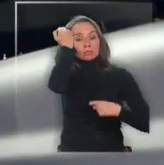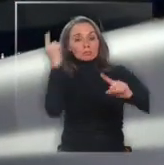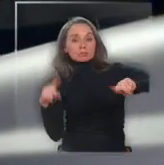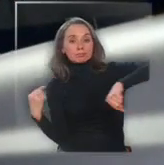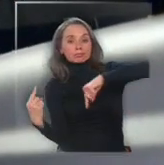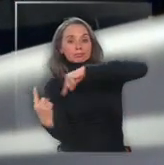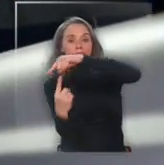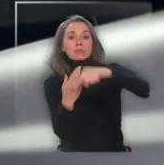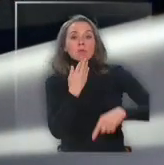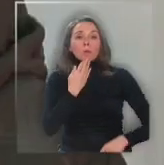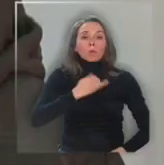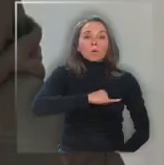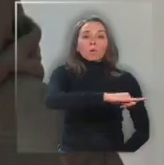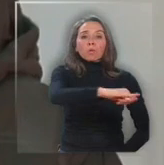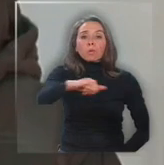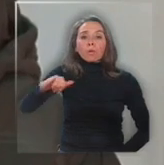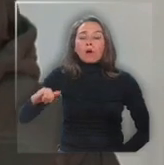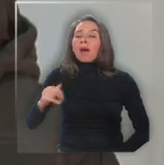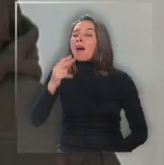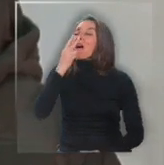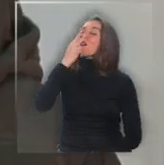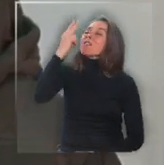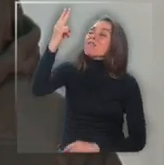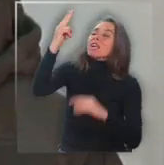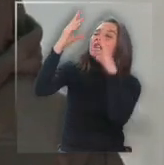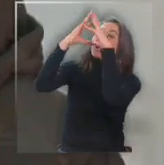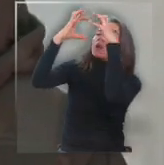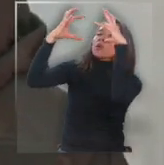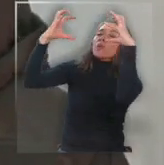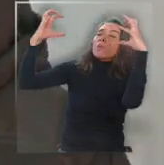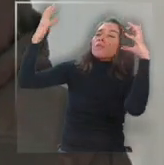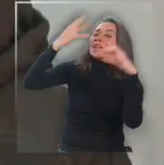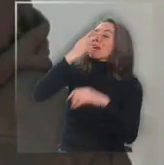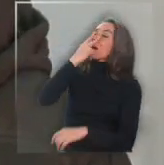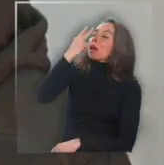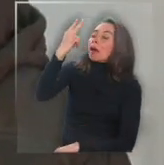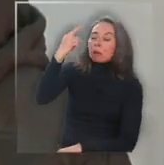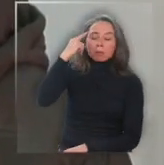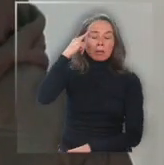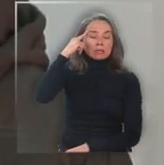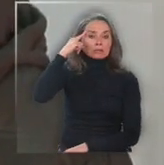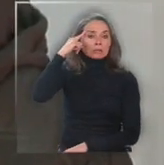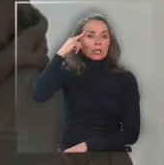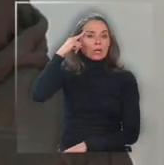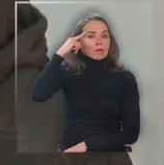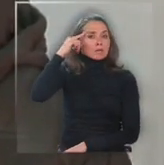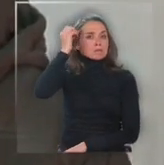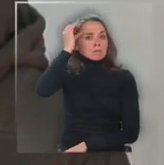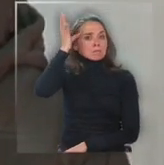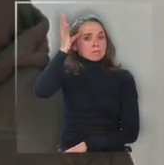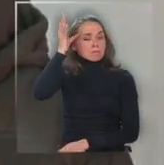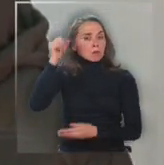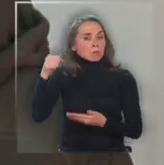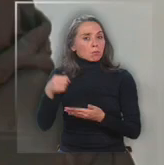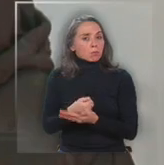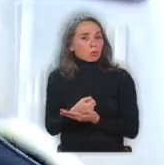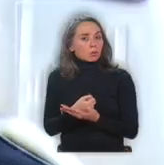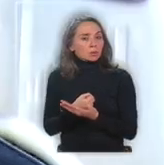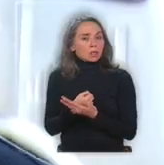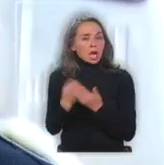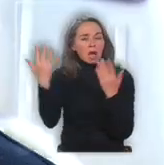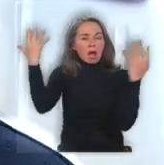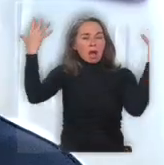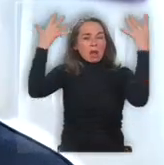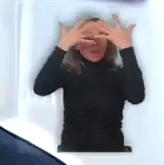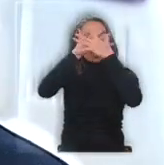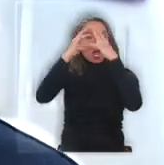hay algo en común. Veíamos esas nubes negras grandes y pensábamos que, pucha, da susto. Hasta el